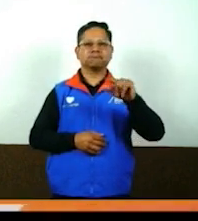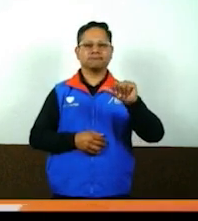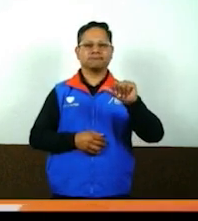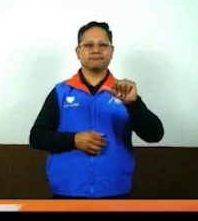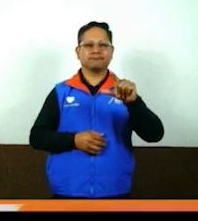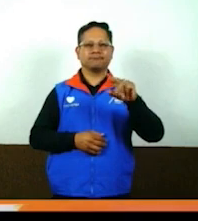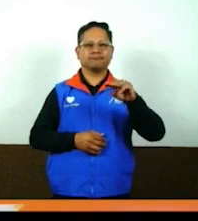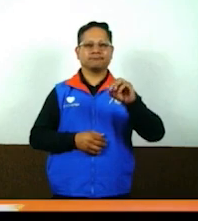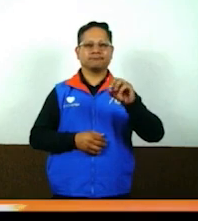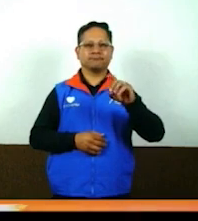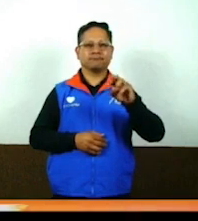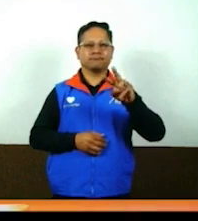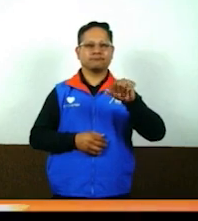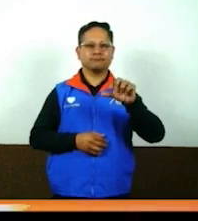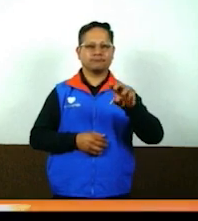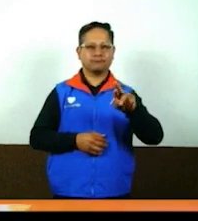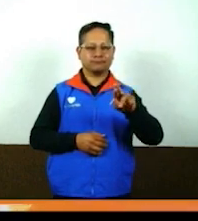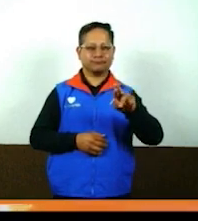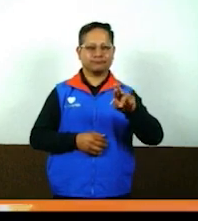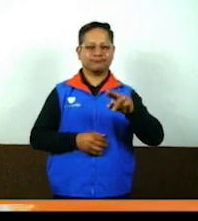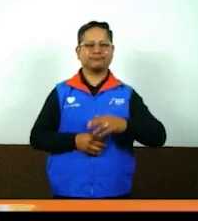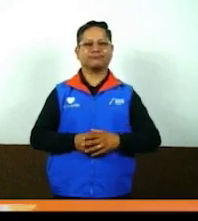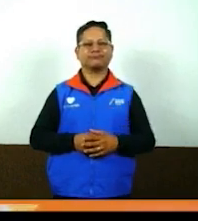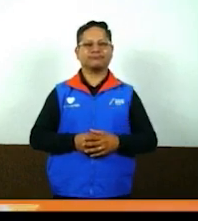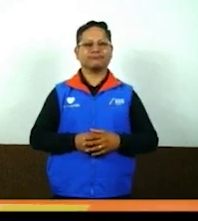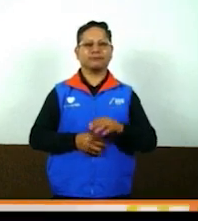Margarita Almodóvar Valdés.